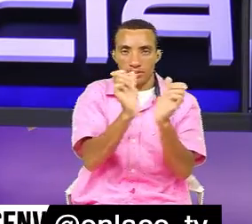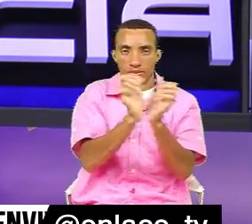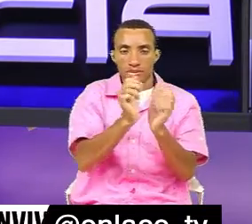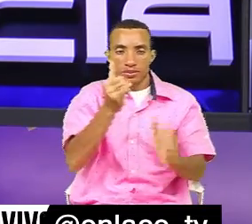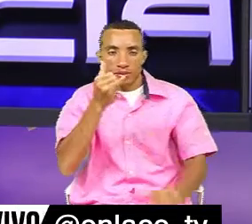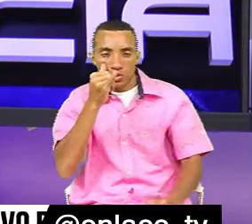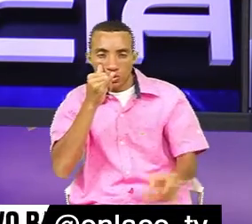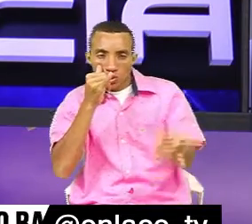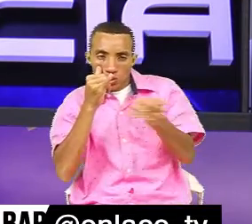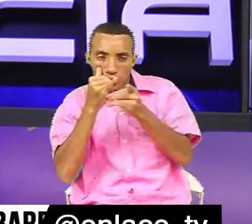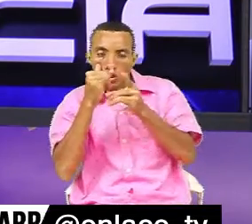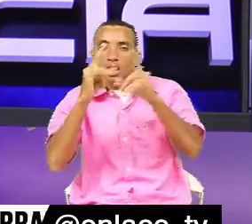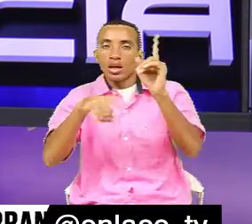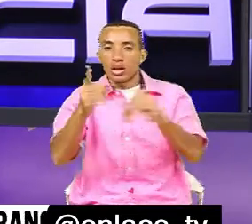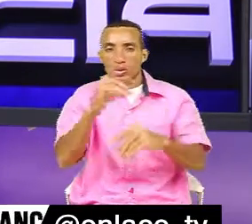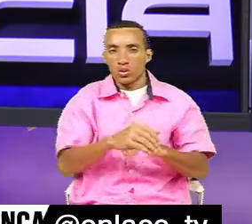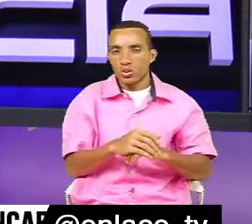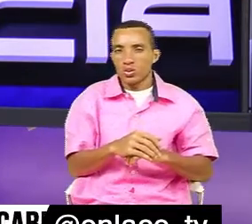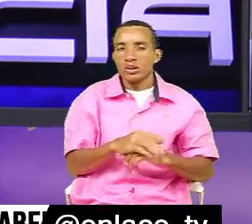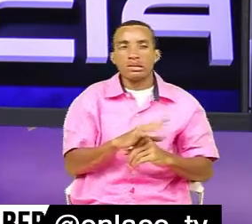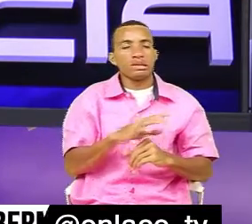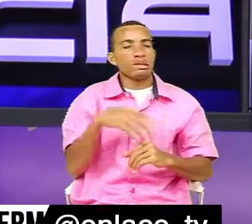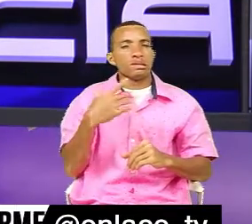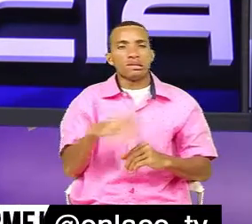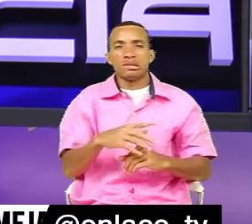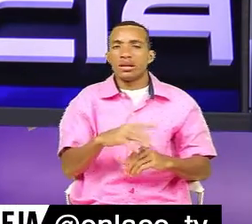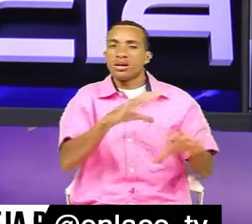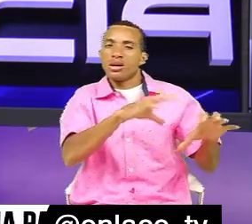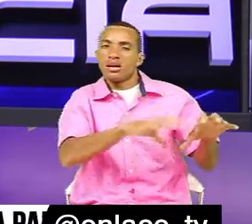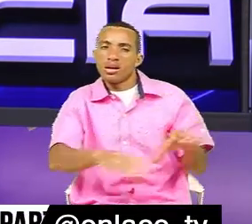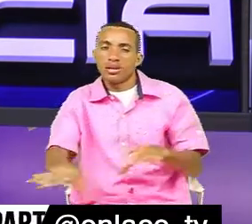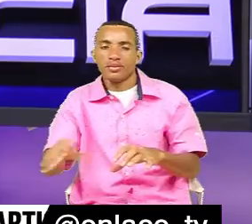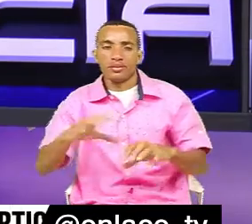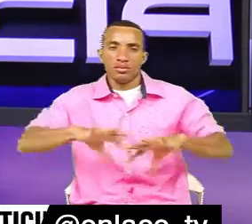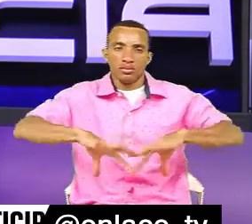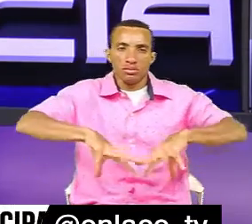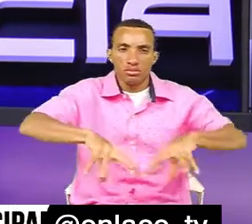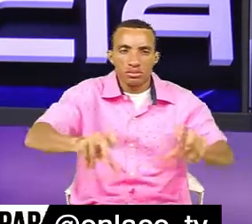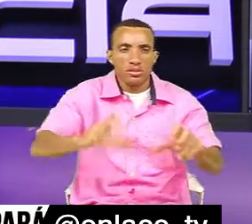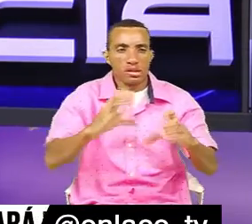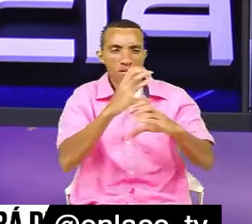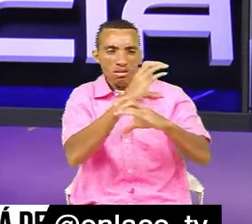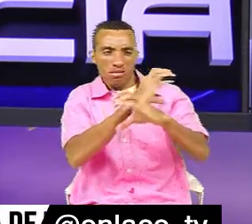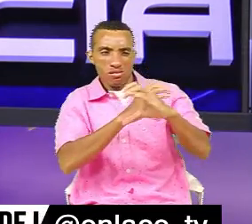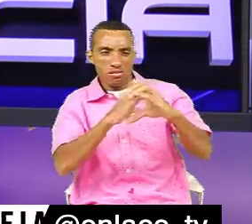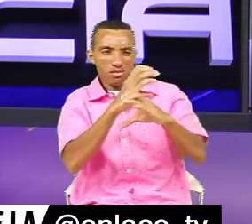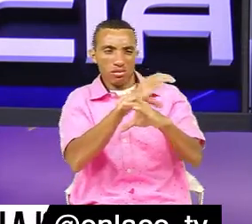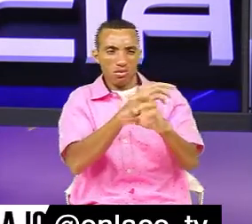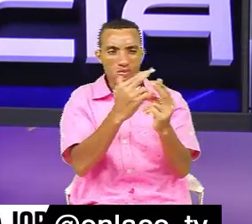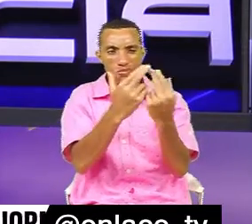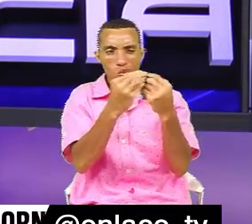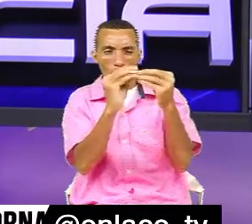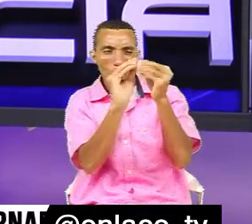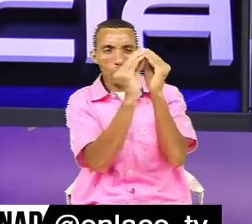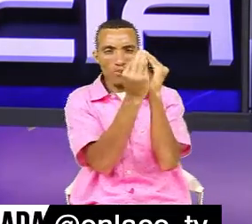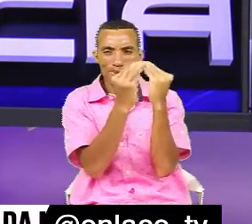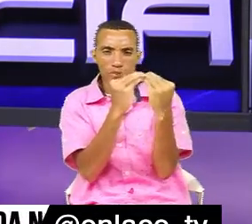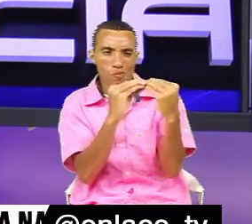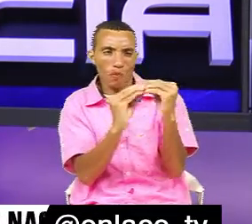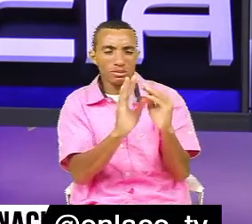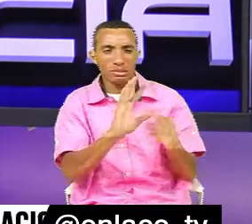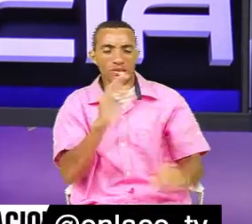que ciudadanos incultos hacen de las suyas, desde robos hasta actos obscenos. Son las escenas protagonistas a las afueras